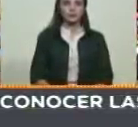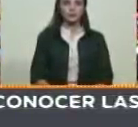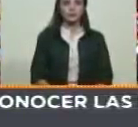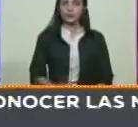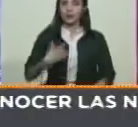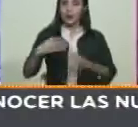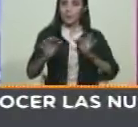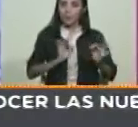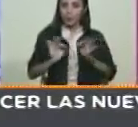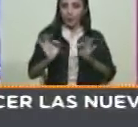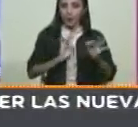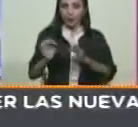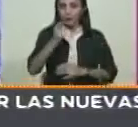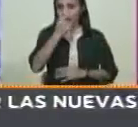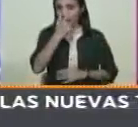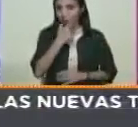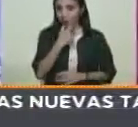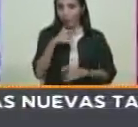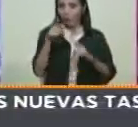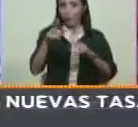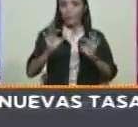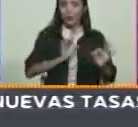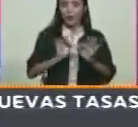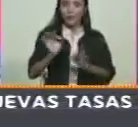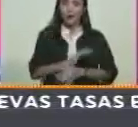preparate henri falcón